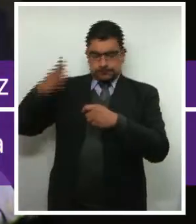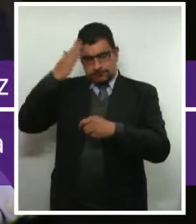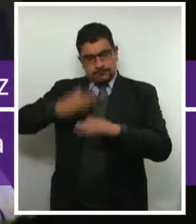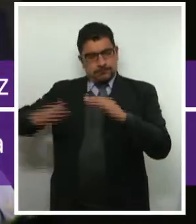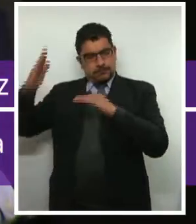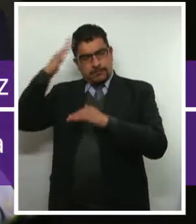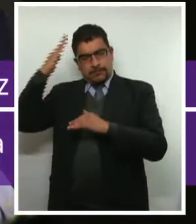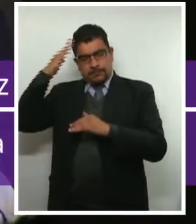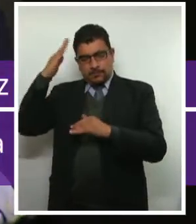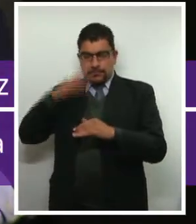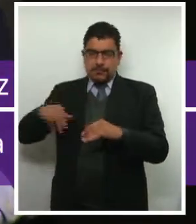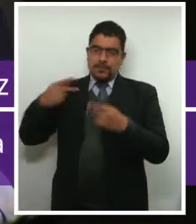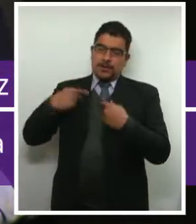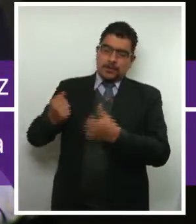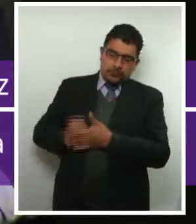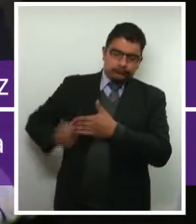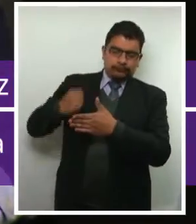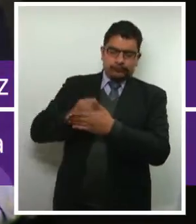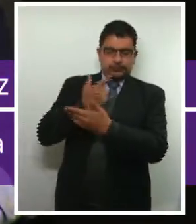su libertad.